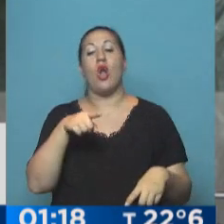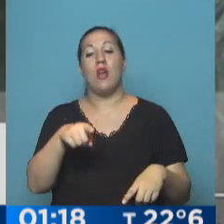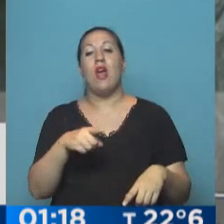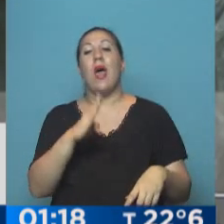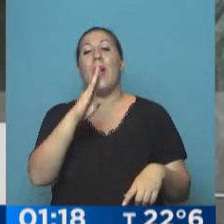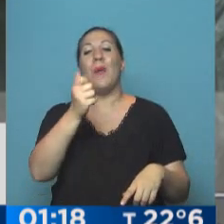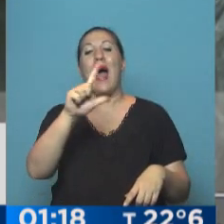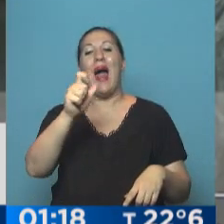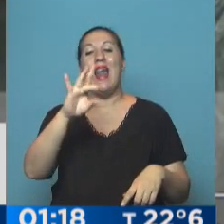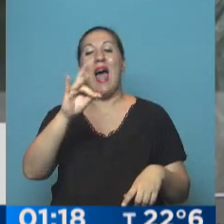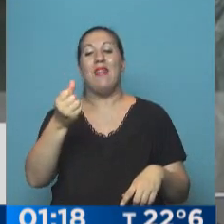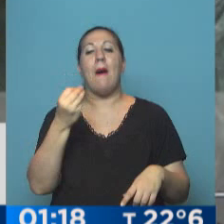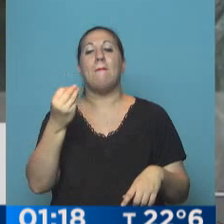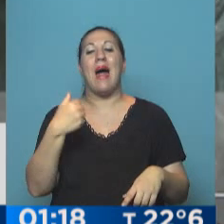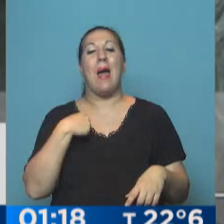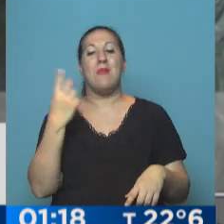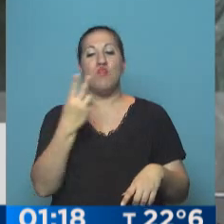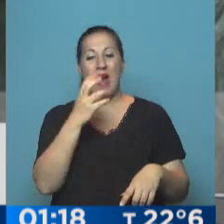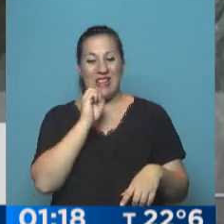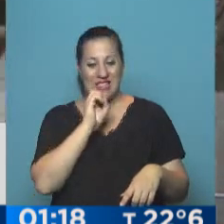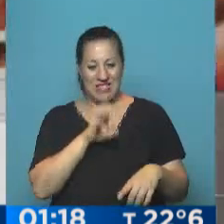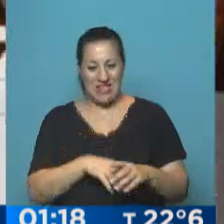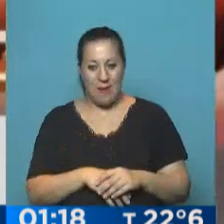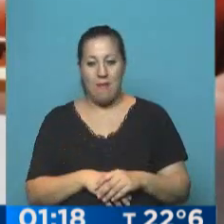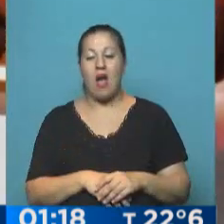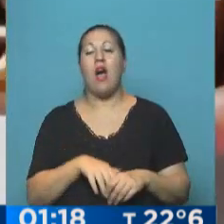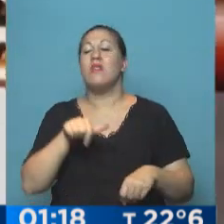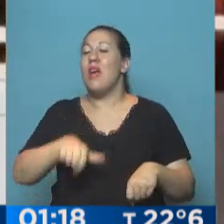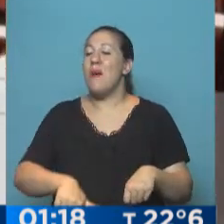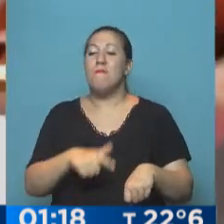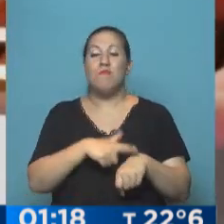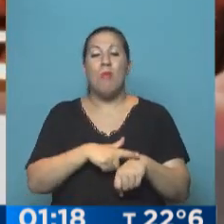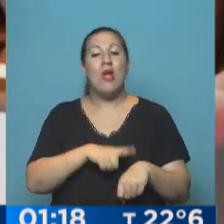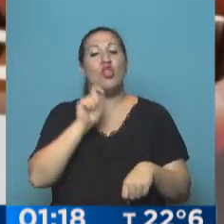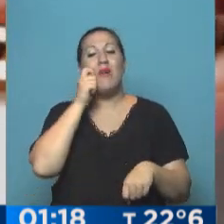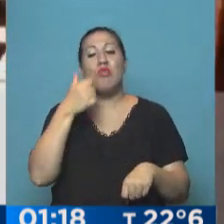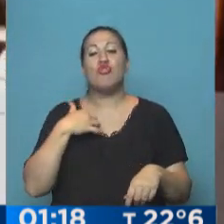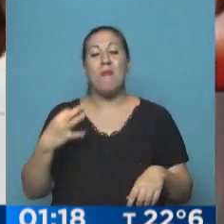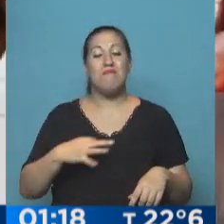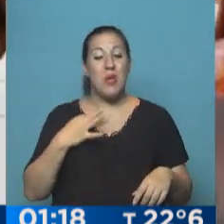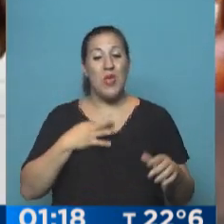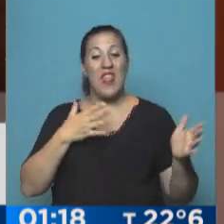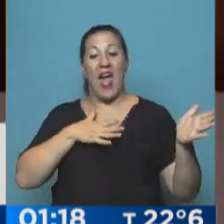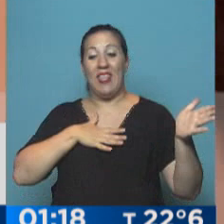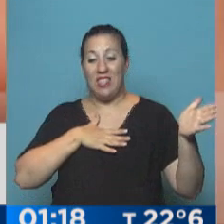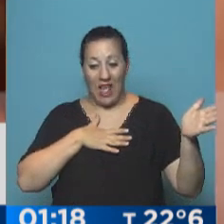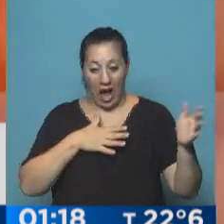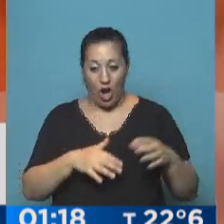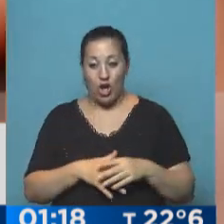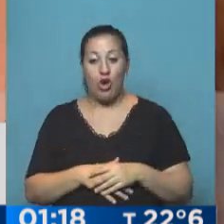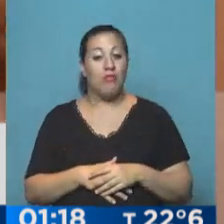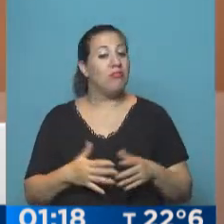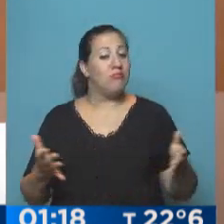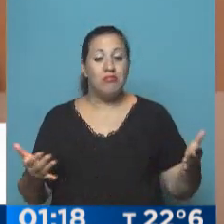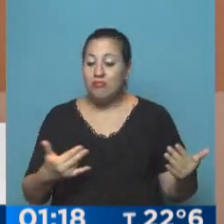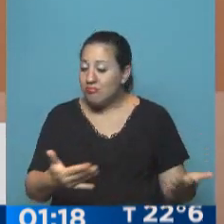que van a ser aparte 4 temas más. Estoy pasando un momento muy hermoso de mi vida con el tango y adelante,